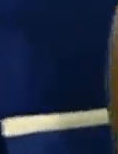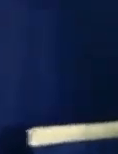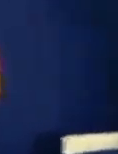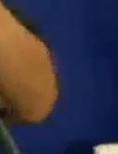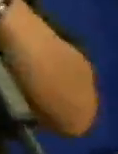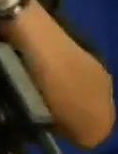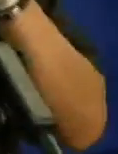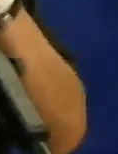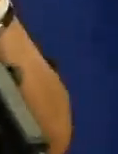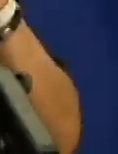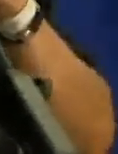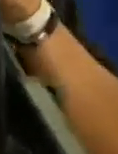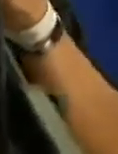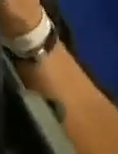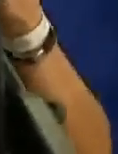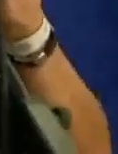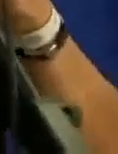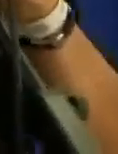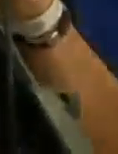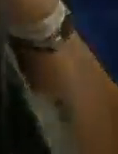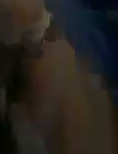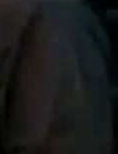para mí